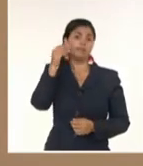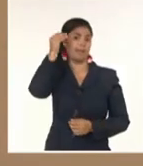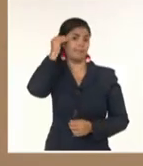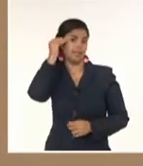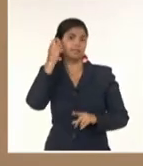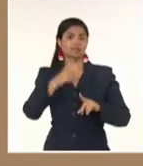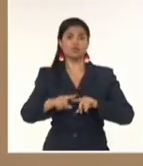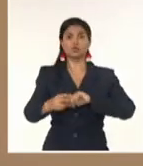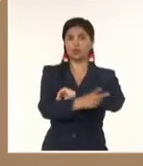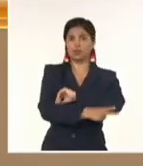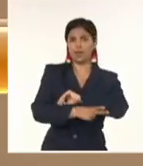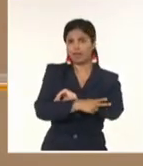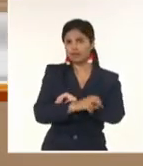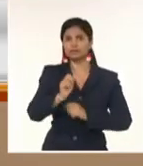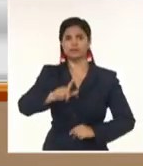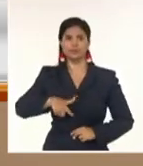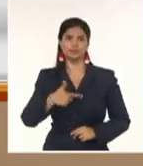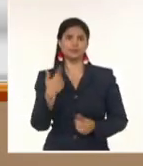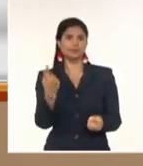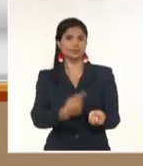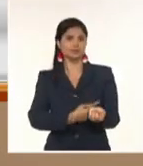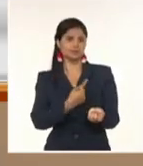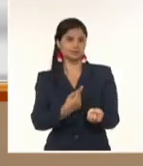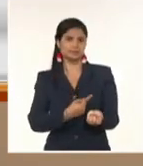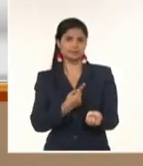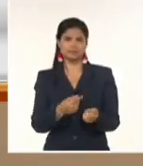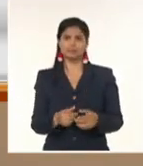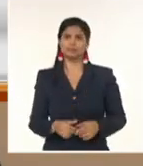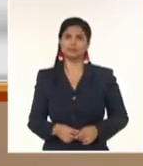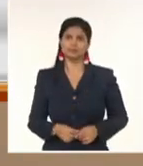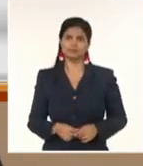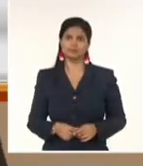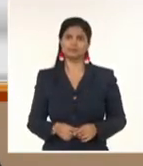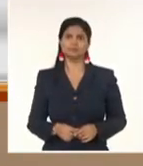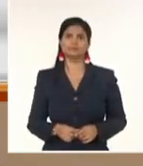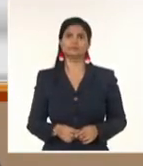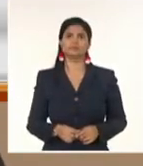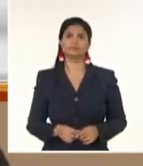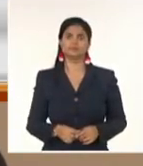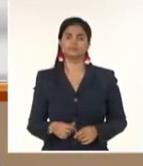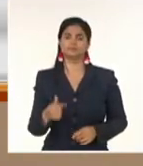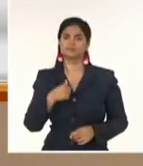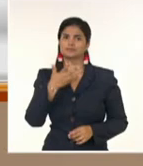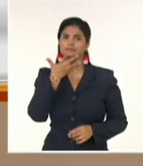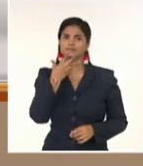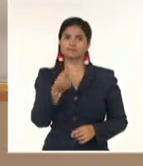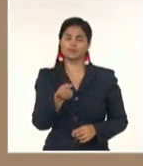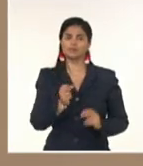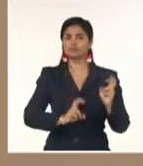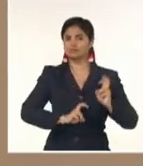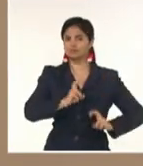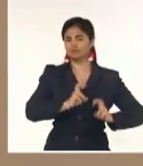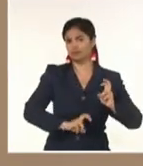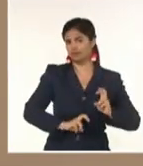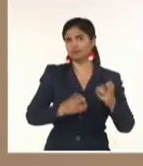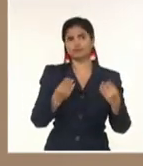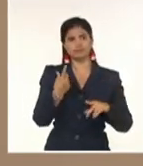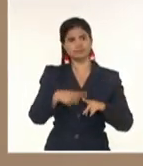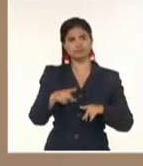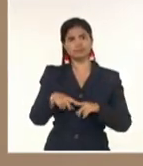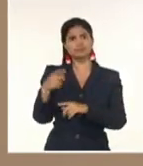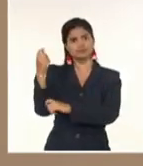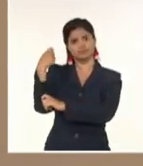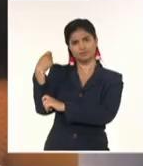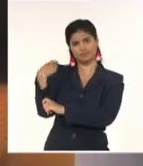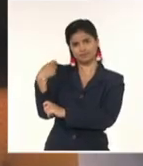ha enseñado a incorporar más nuestro físico en consigo con la actuación y de verdad sí me ha gustado bastante el taller, me ha traído muchas cosas que aprender